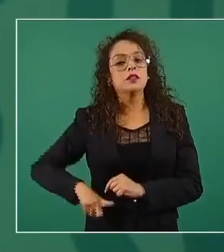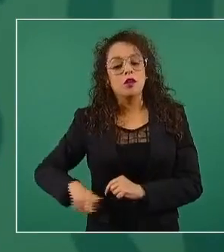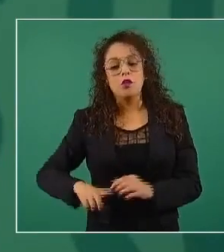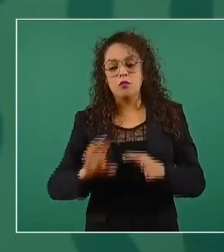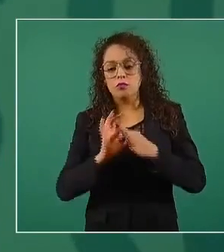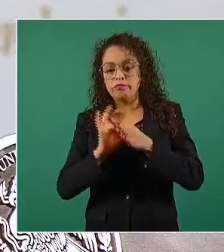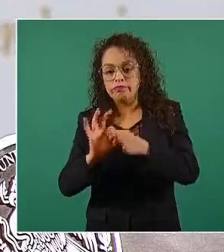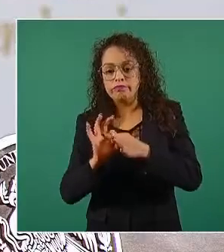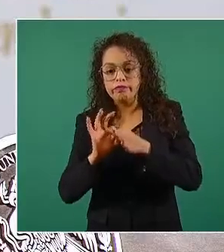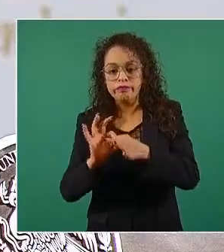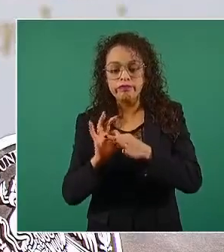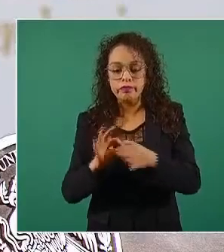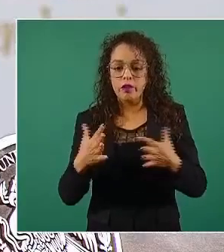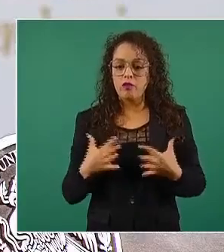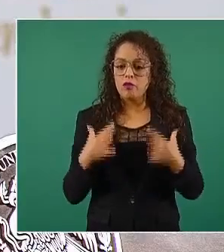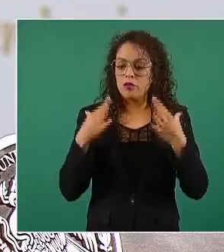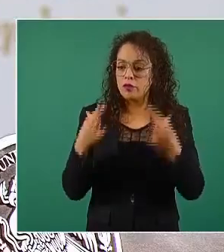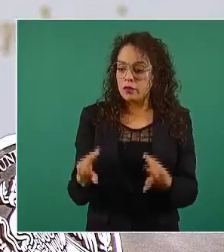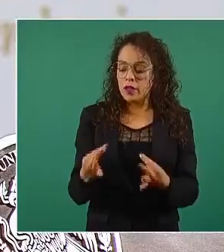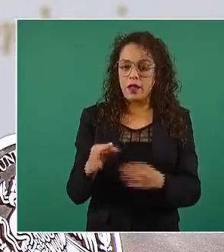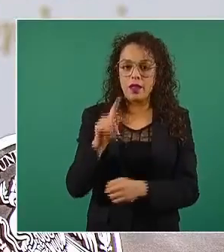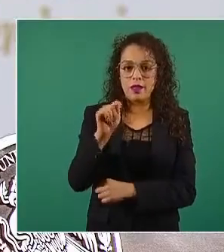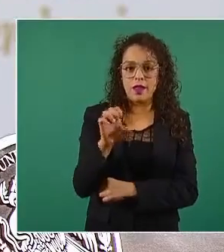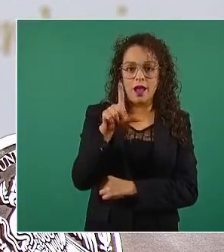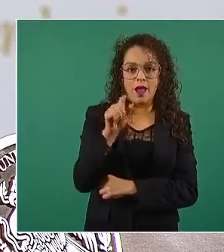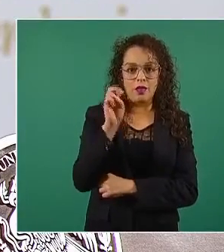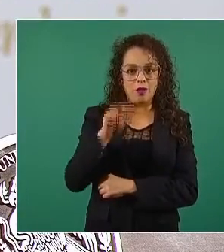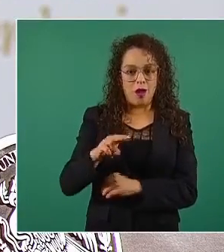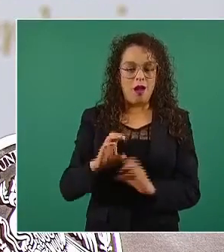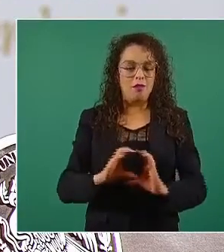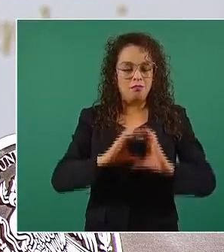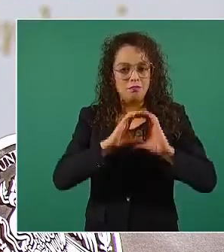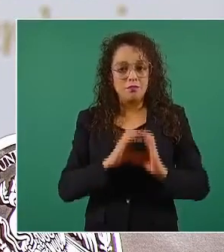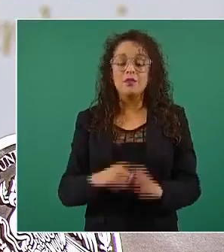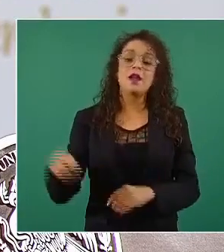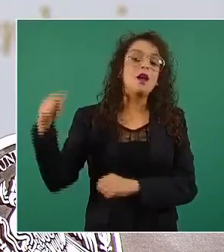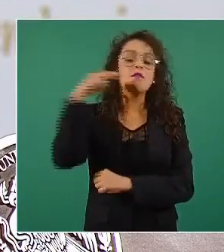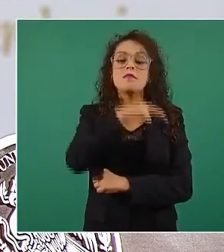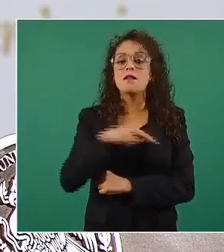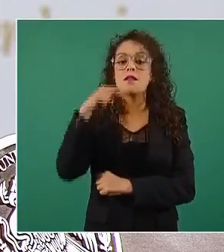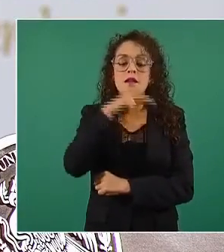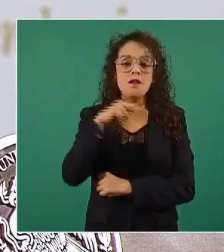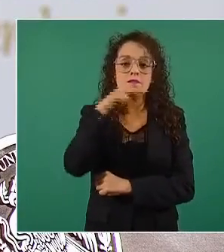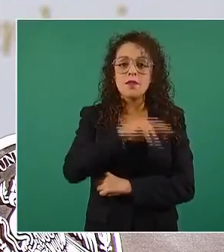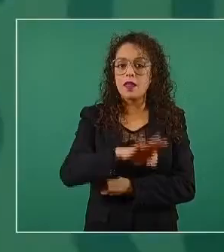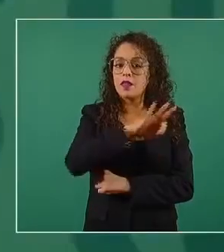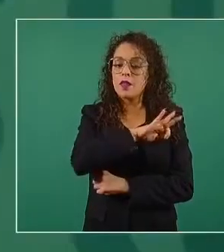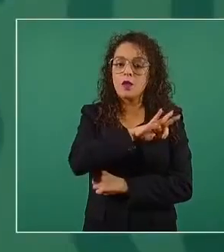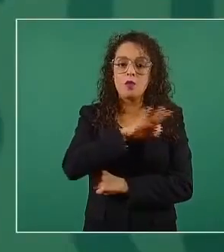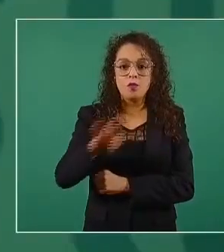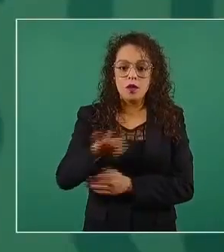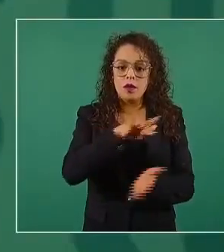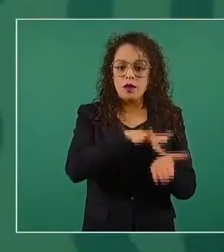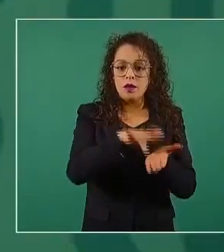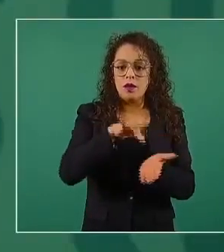Teletón, continuamos un proceso para cumplir y cumplir rápido con lo enunciado en esta